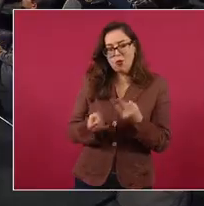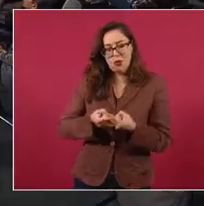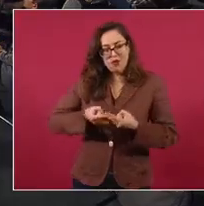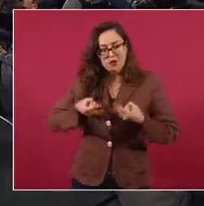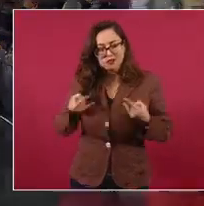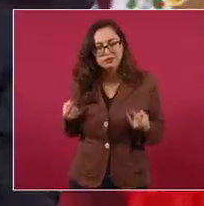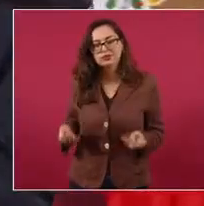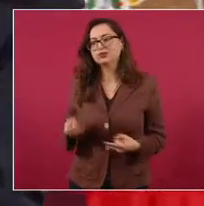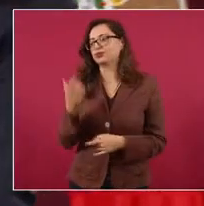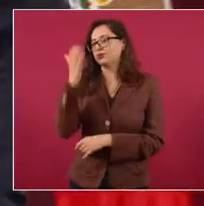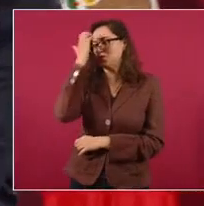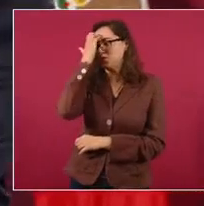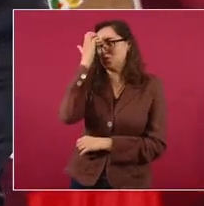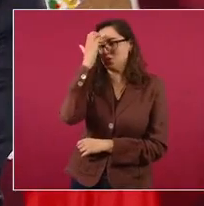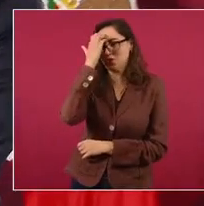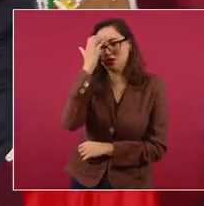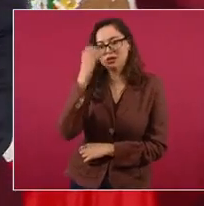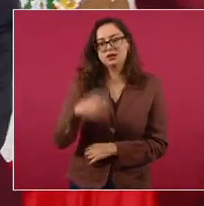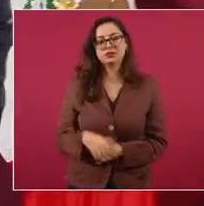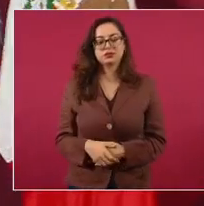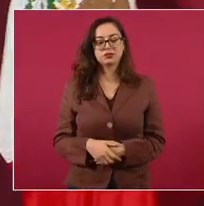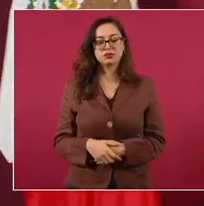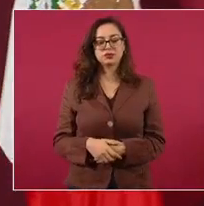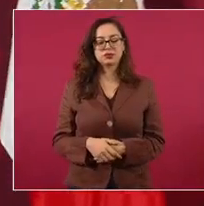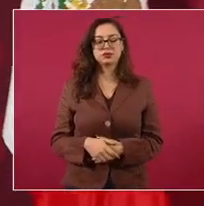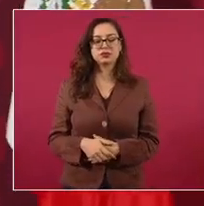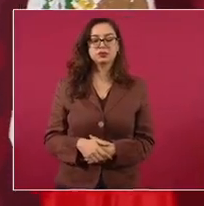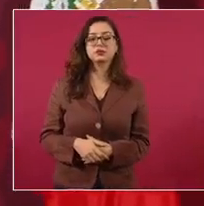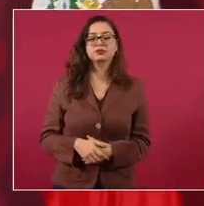aunque nos injertemos